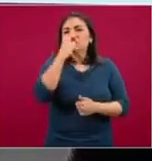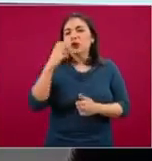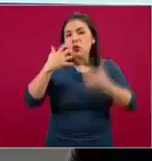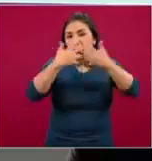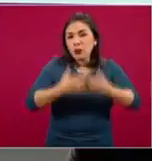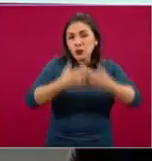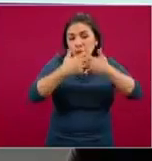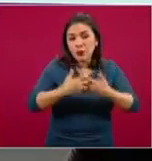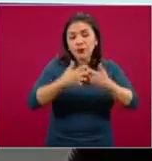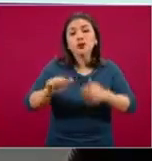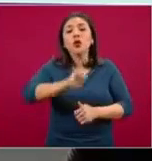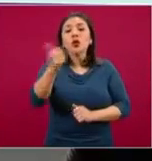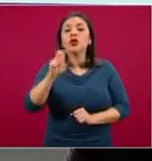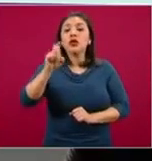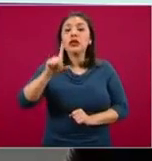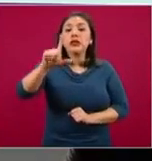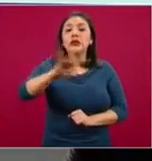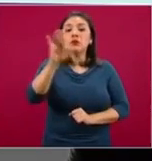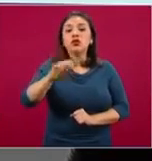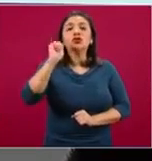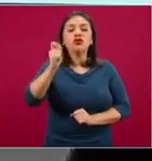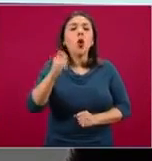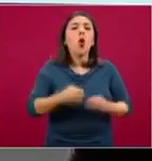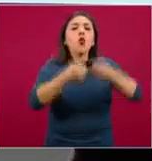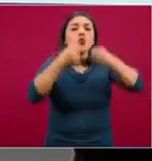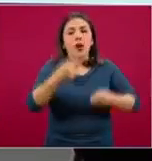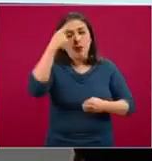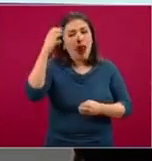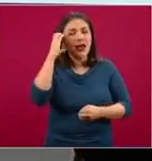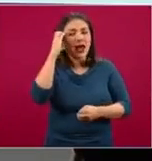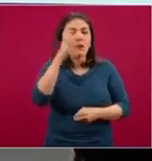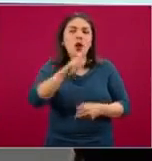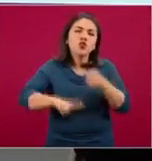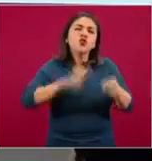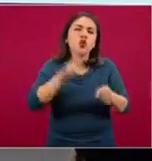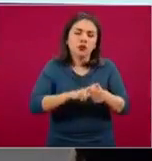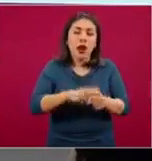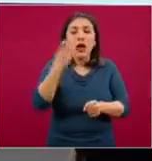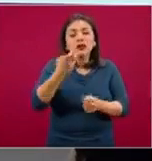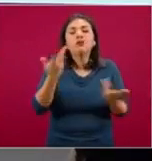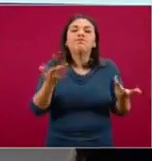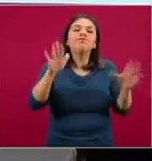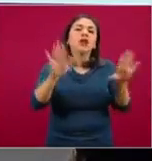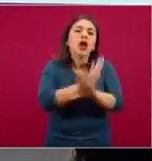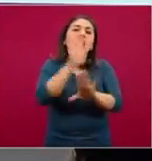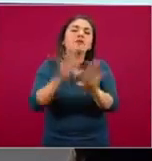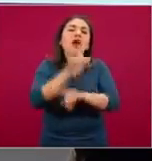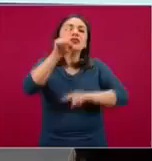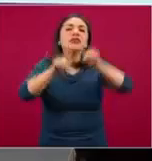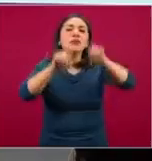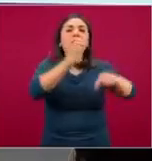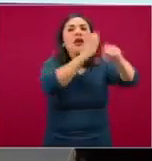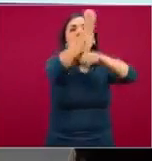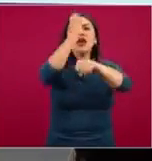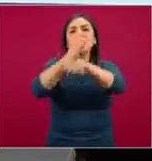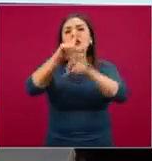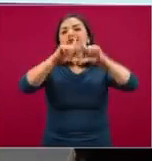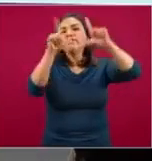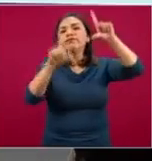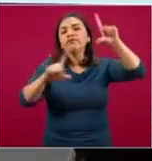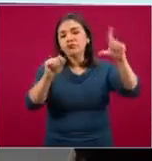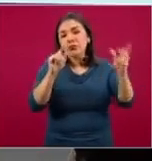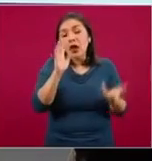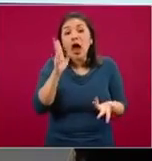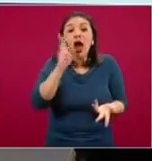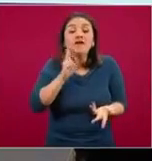37% es la ocupación de camas generales, y lógicamente esto varía dependiendo de la entidad federativa, como lo veíamos en el cuadro de